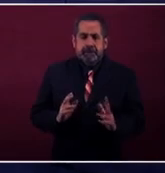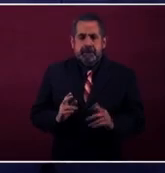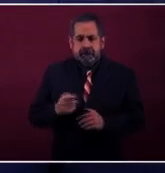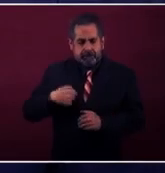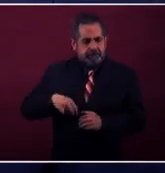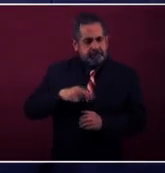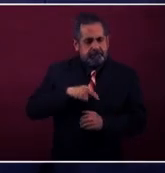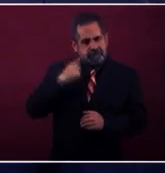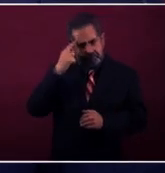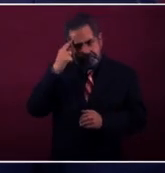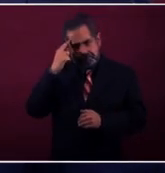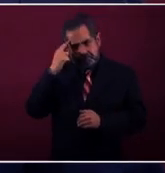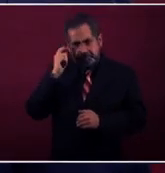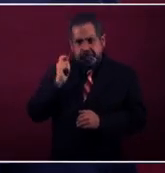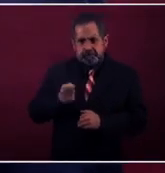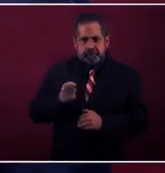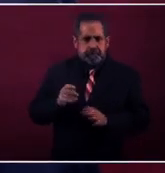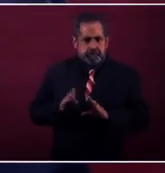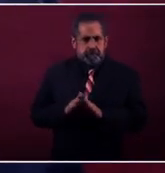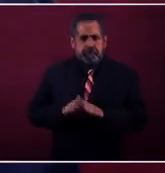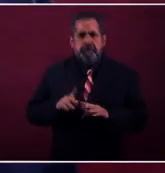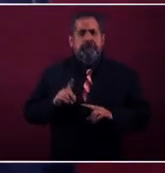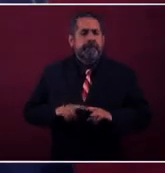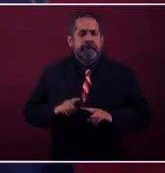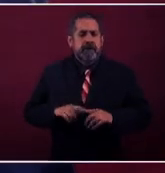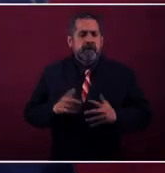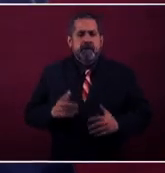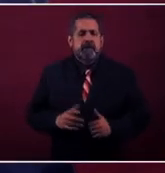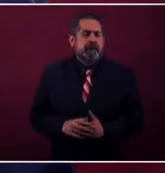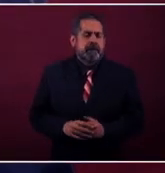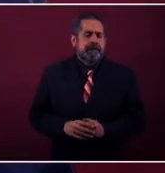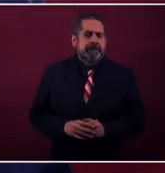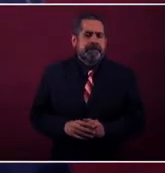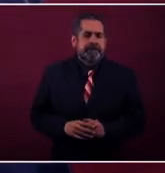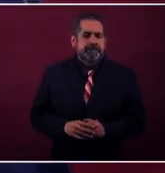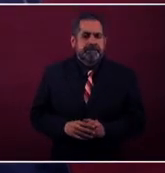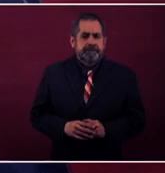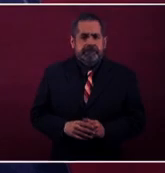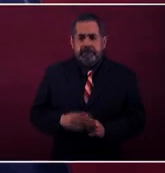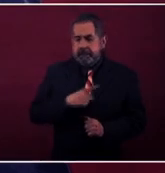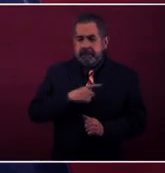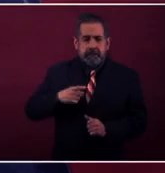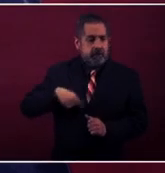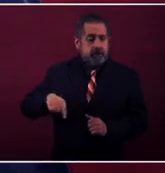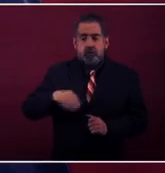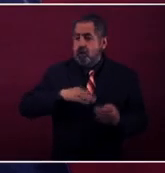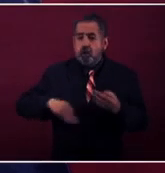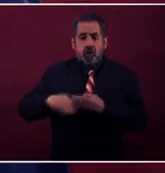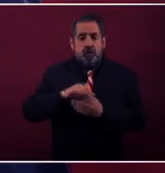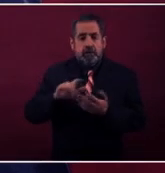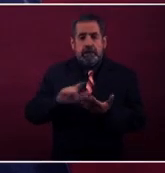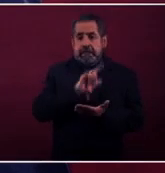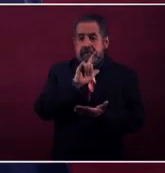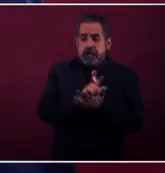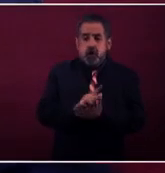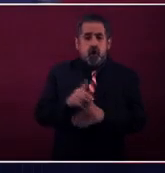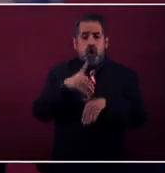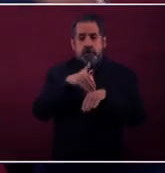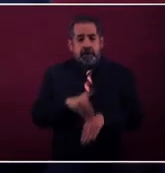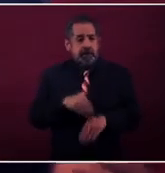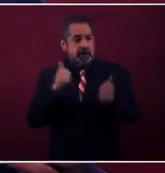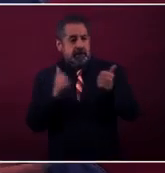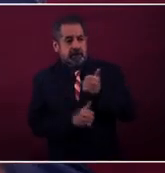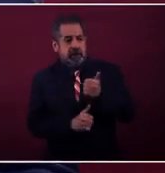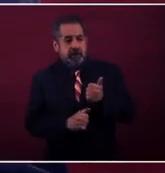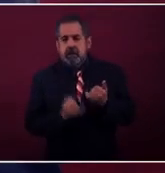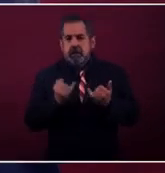Nosotros estamos por que en realidad haya un Estado de Derecho, no como